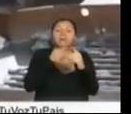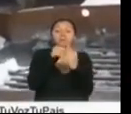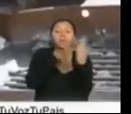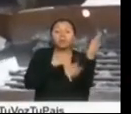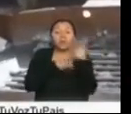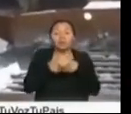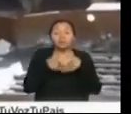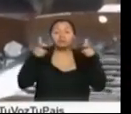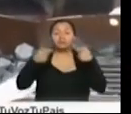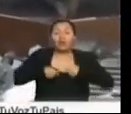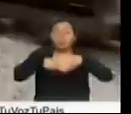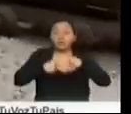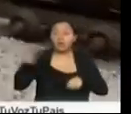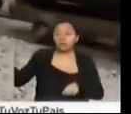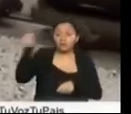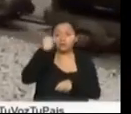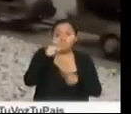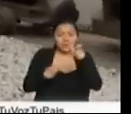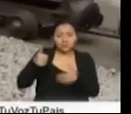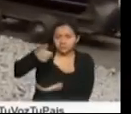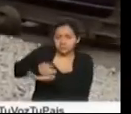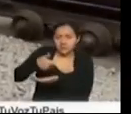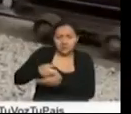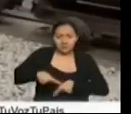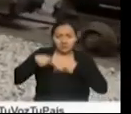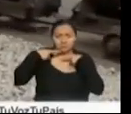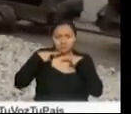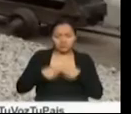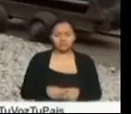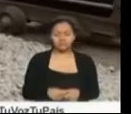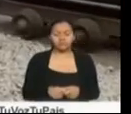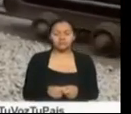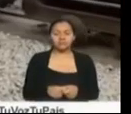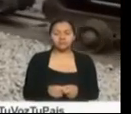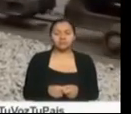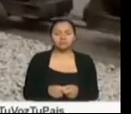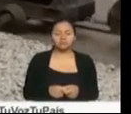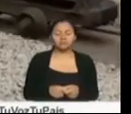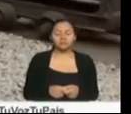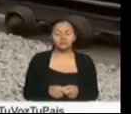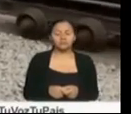contratación de mano de obra local en las diferentes áreas de actividad minera caterina morejón noticiero ciudadano